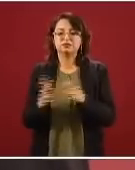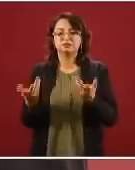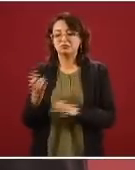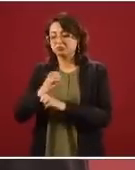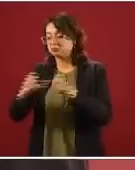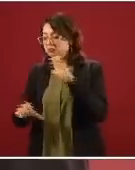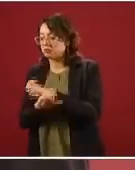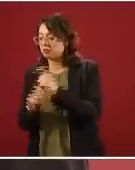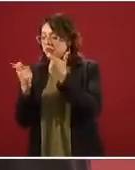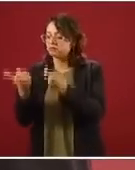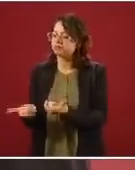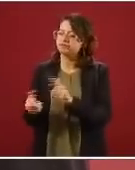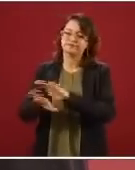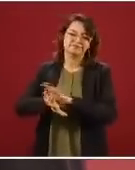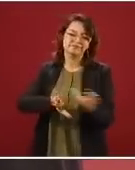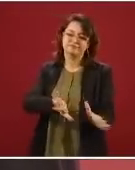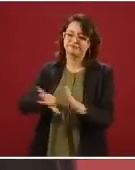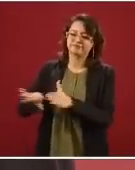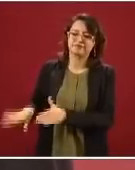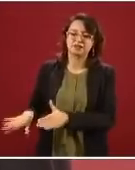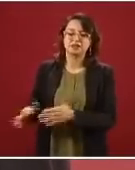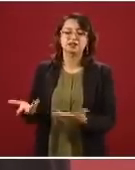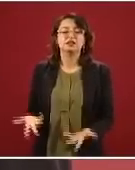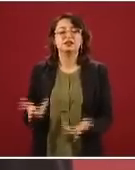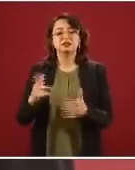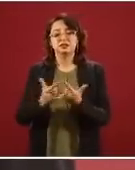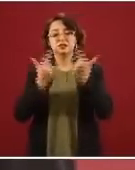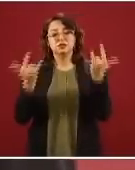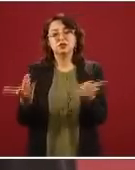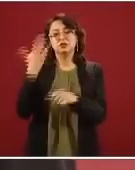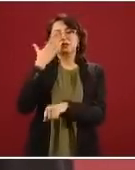material. Eso nos da tranquilidad.